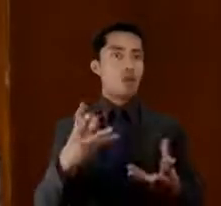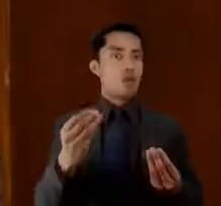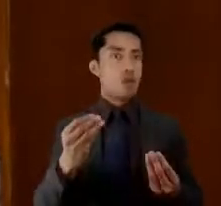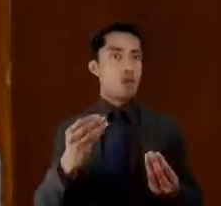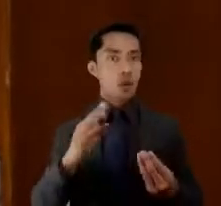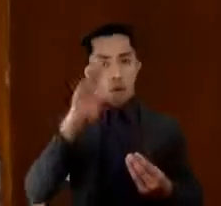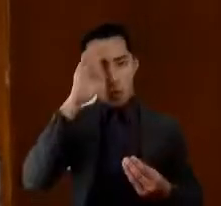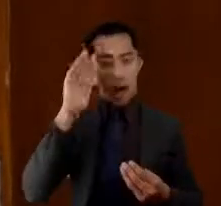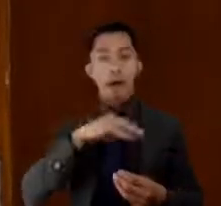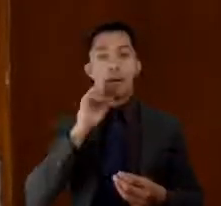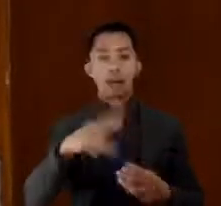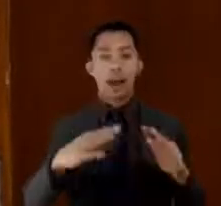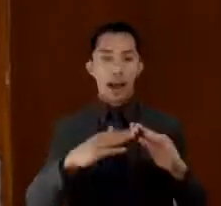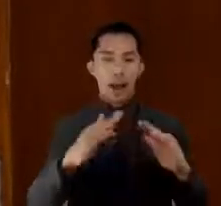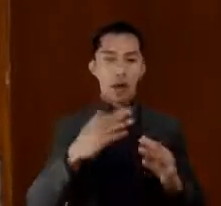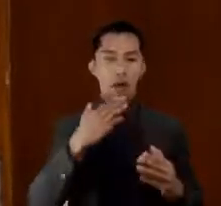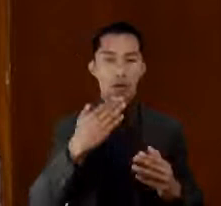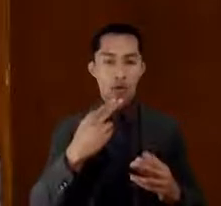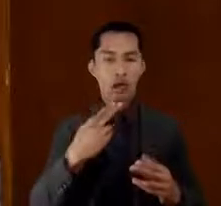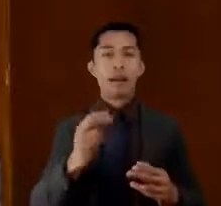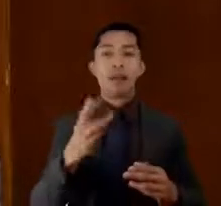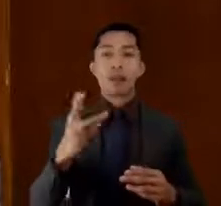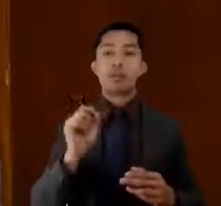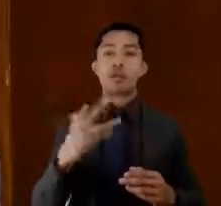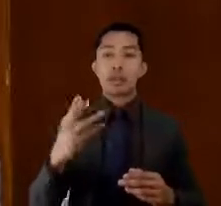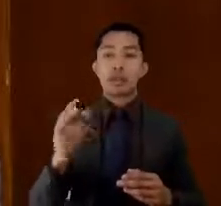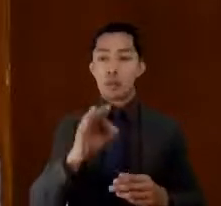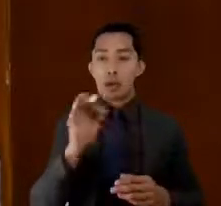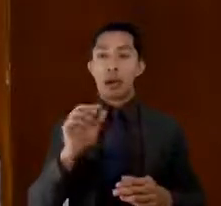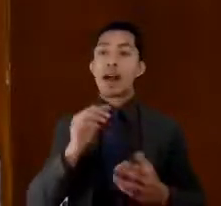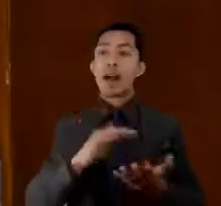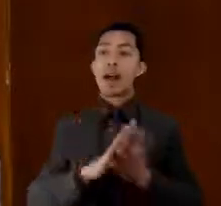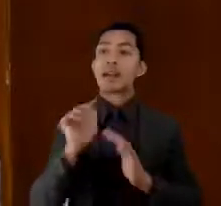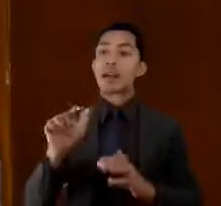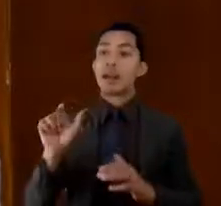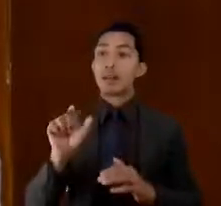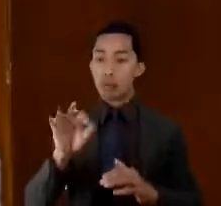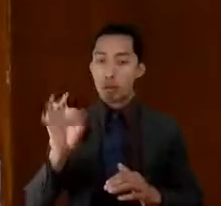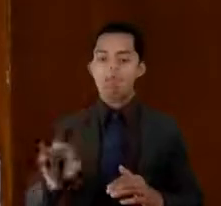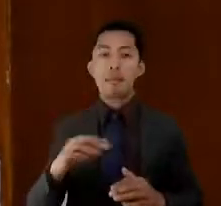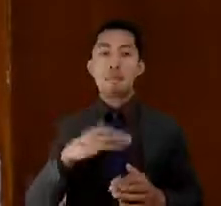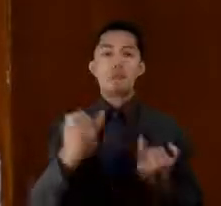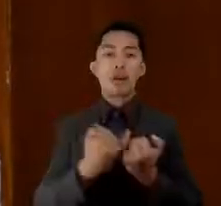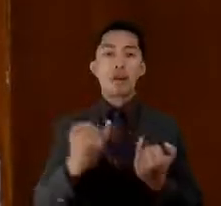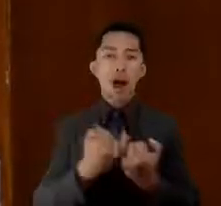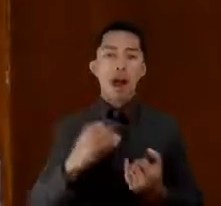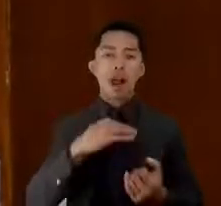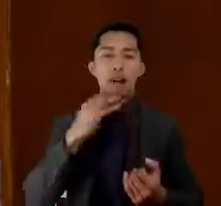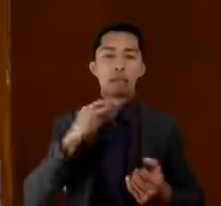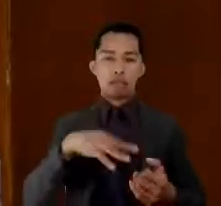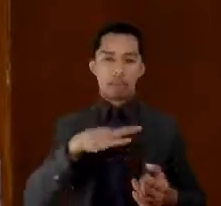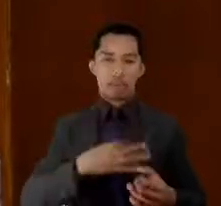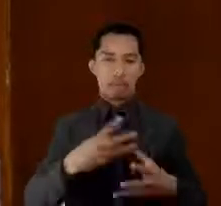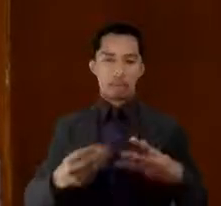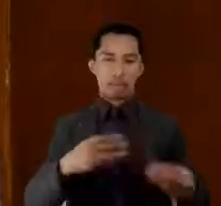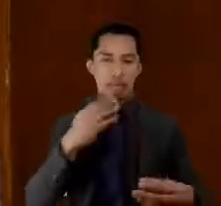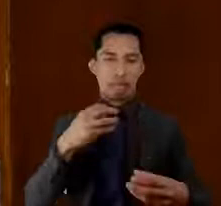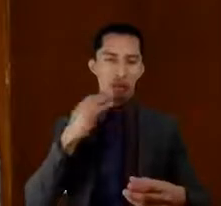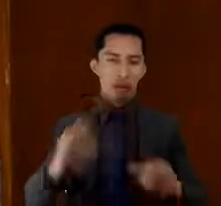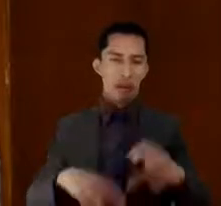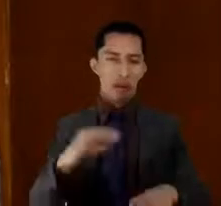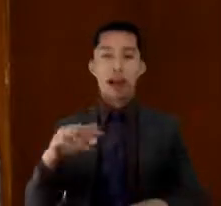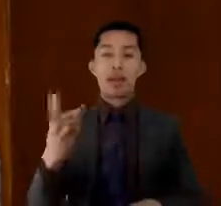La basura doméstica pasó de 3.5 a 17%, en tanto que los desechos tipo biológico infecciosos lo hicieron hasta